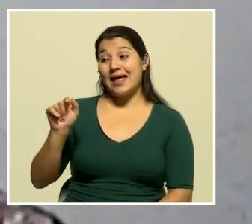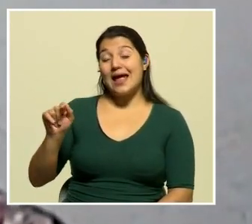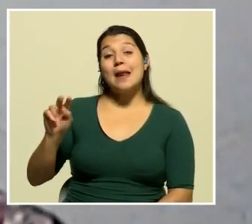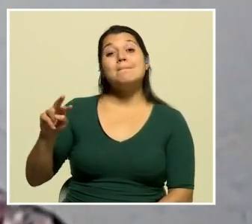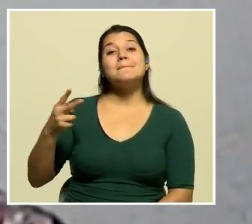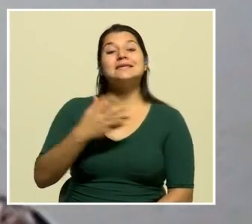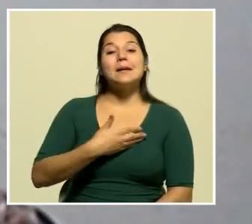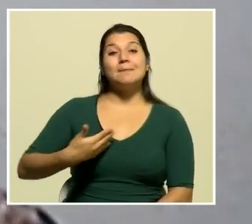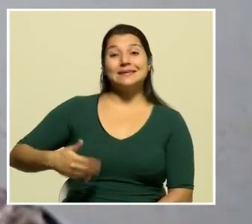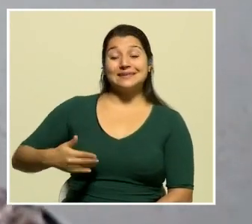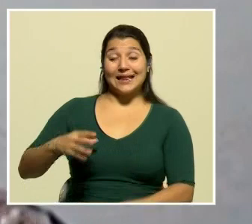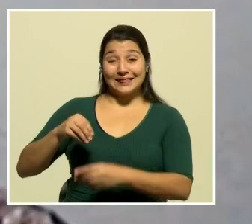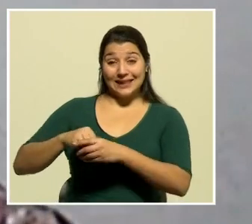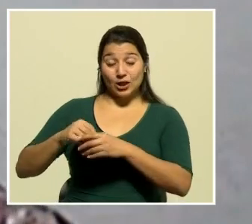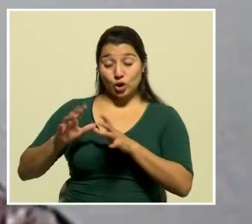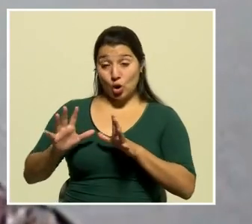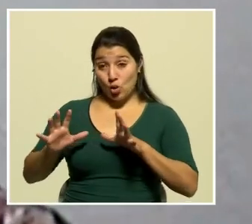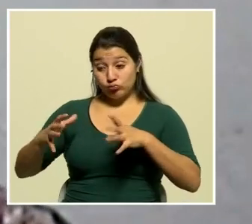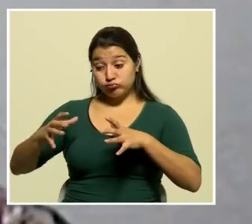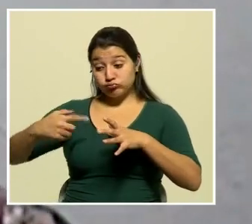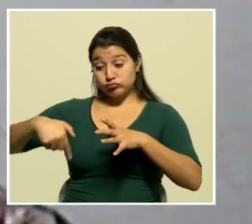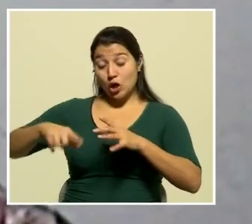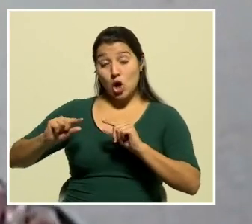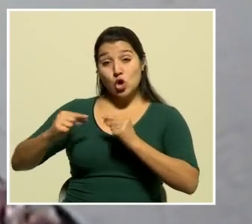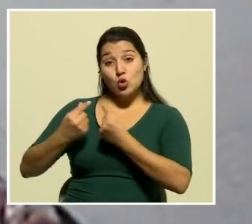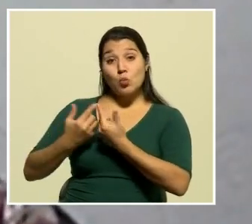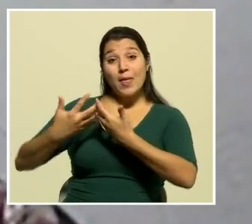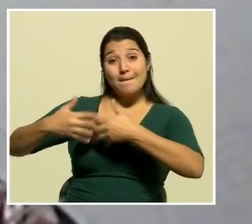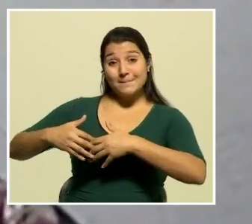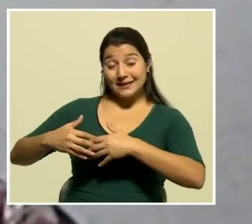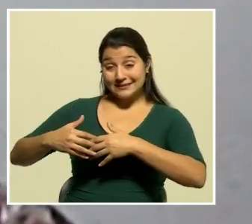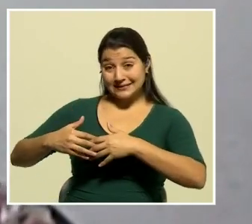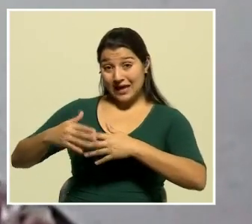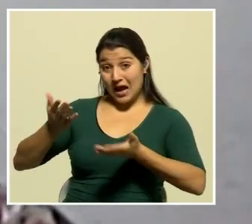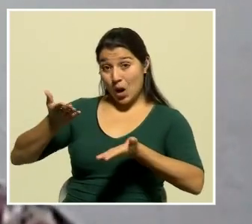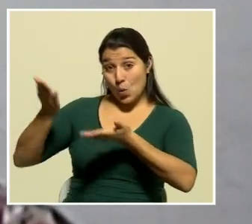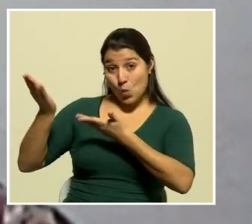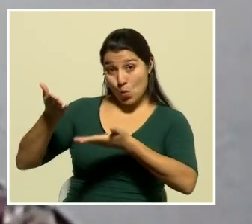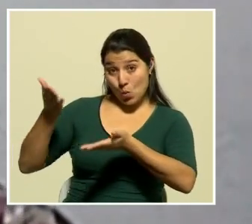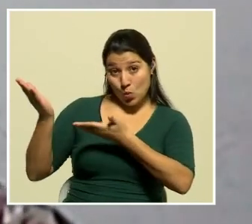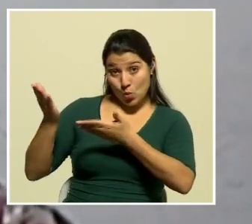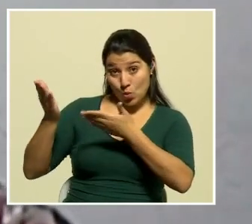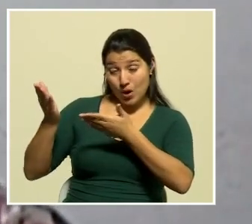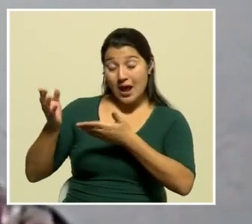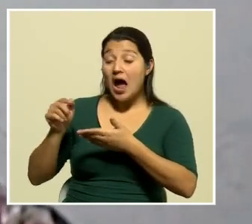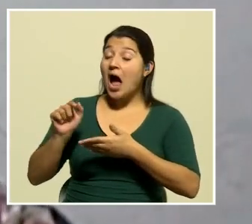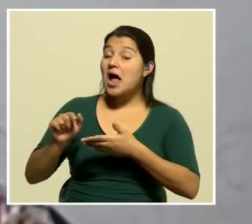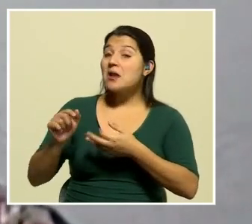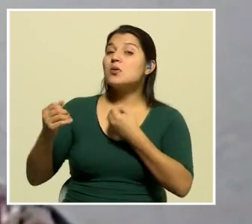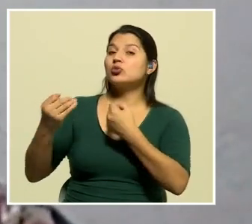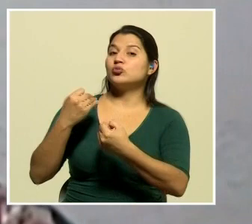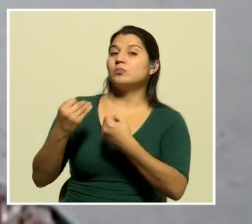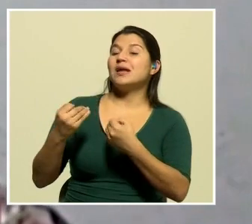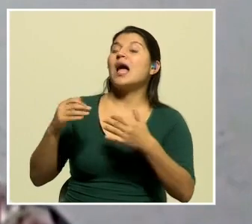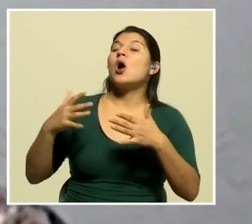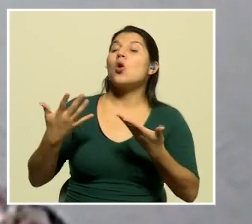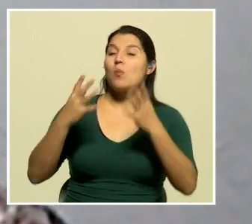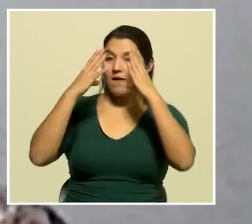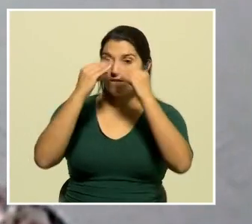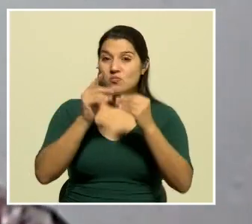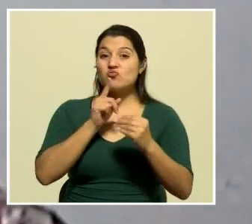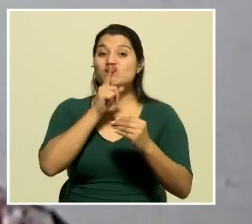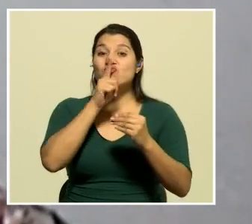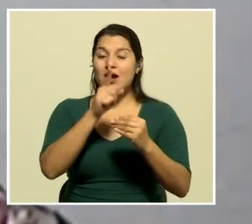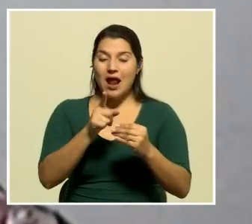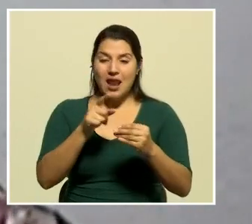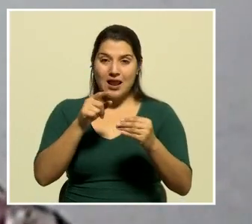vicepresidente de la Cámara de Exportadores de Costa Rica, pues nos habla un poco de cuáles son las cifras reales de lo que está ocurriendo en este momento en las